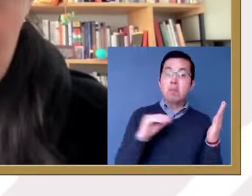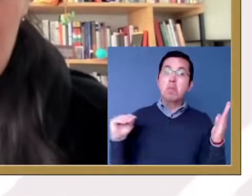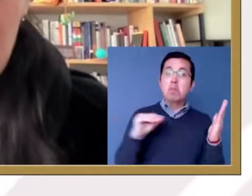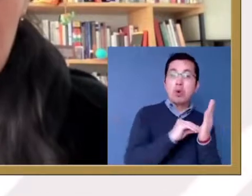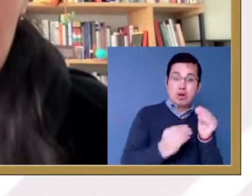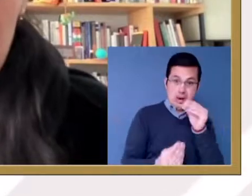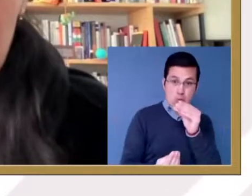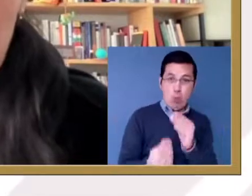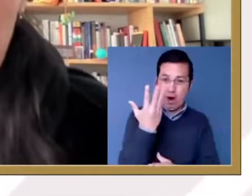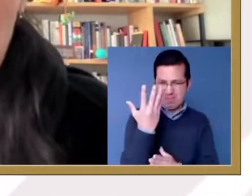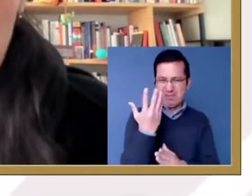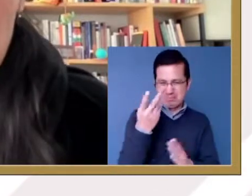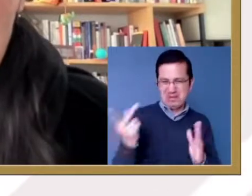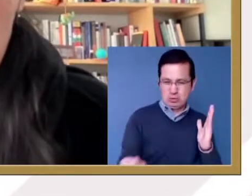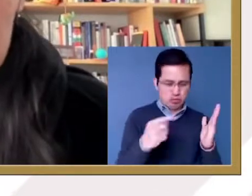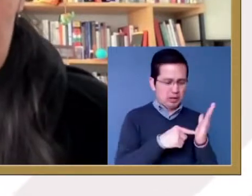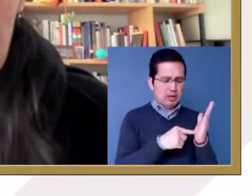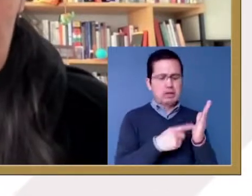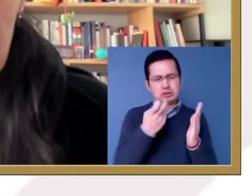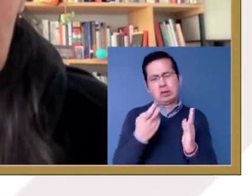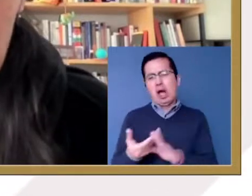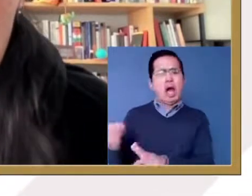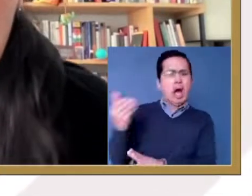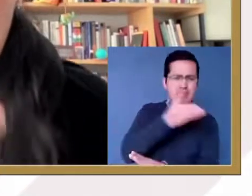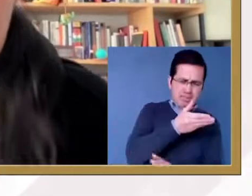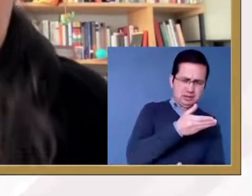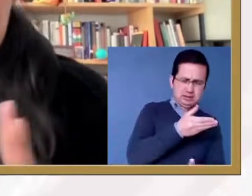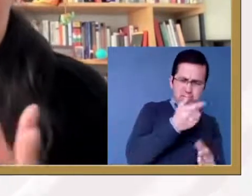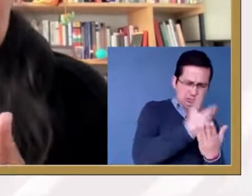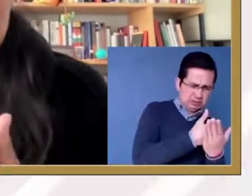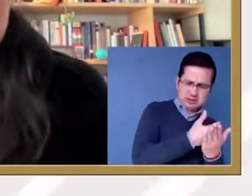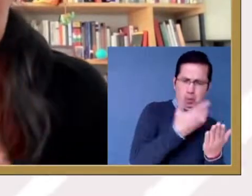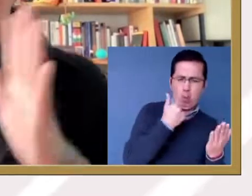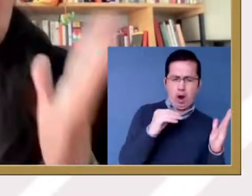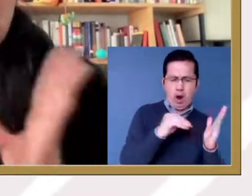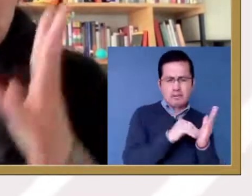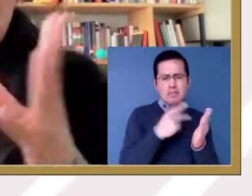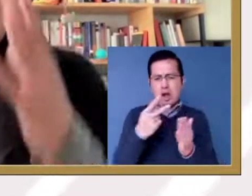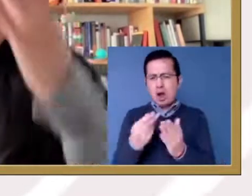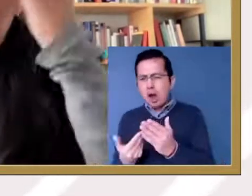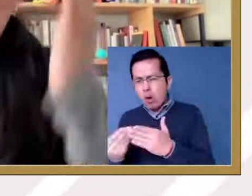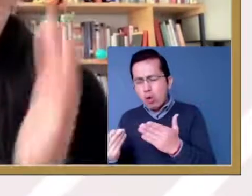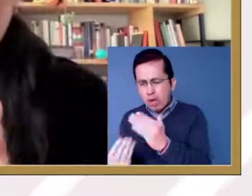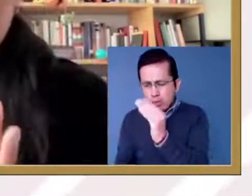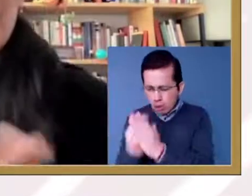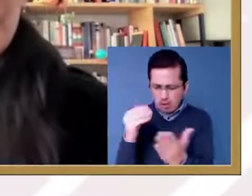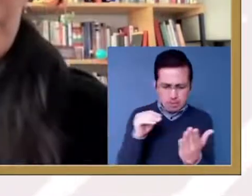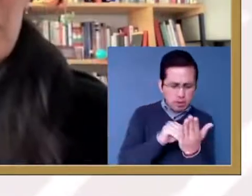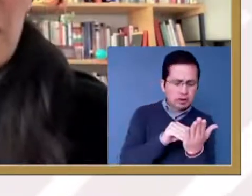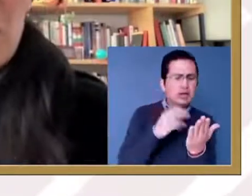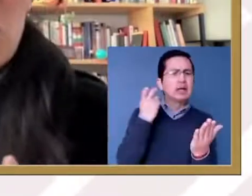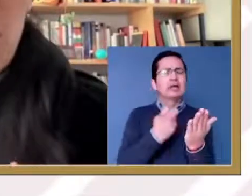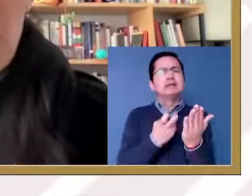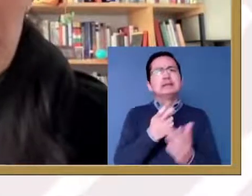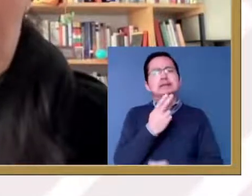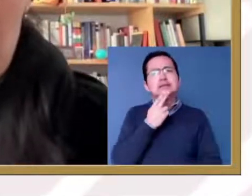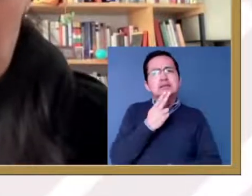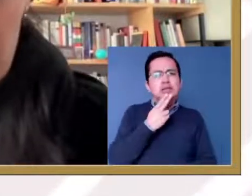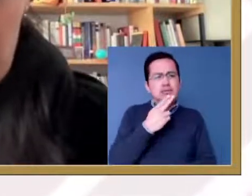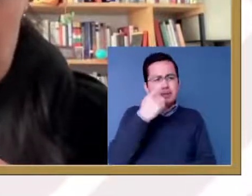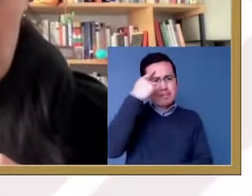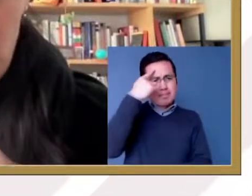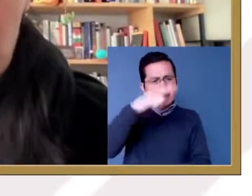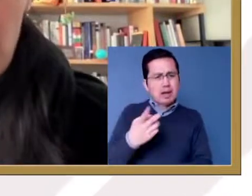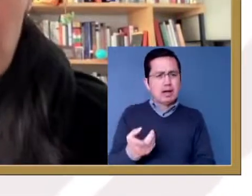antes, pero que nos comienzan a dar una buena línea o pues una buena, es un buen